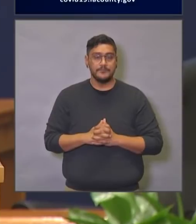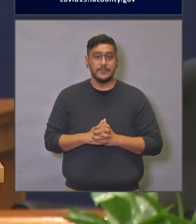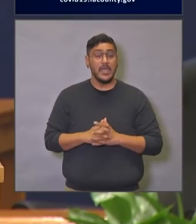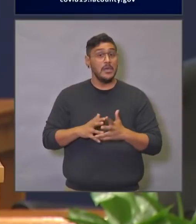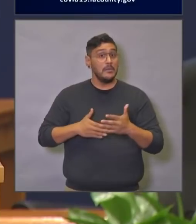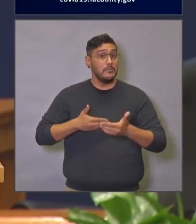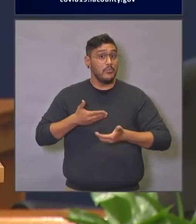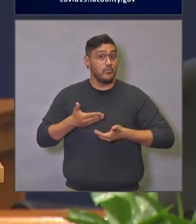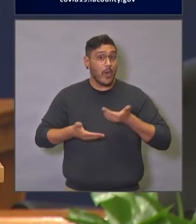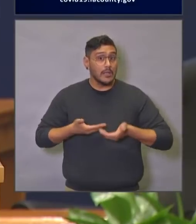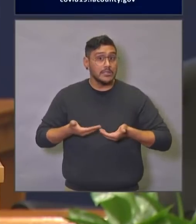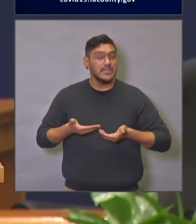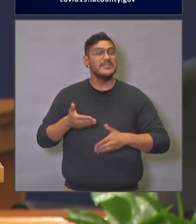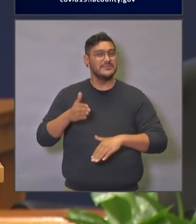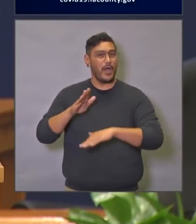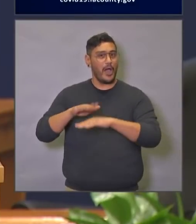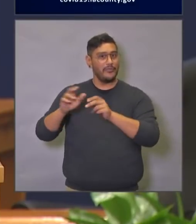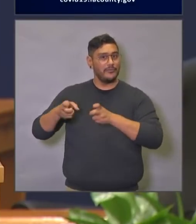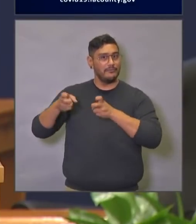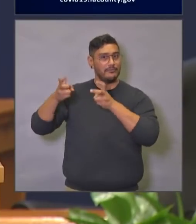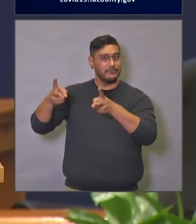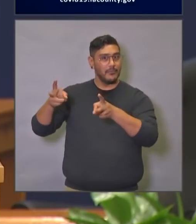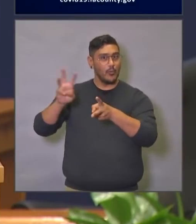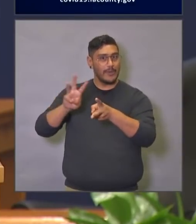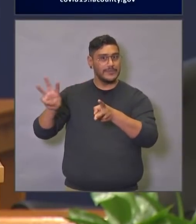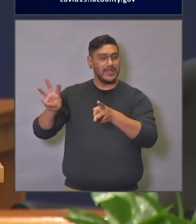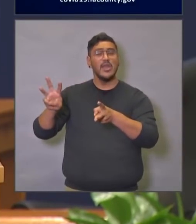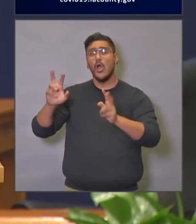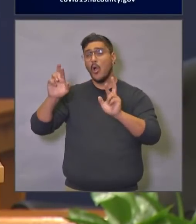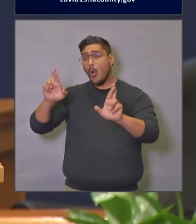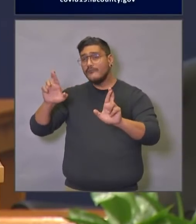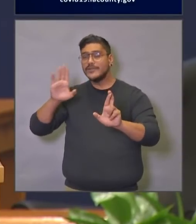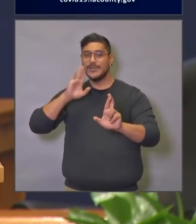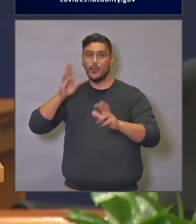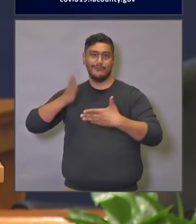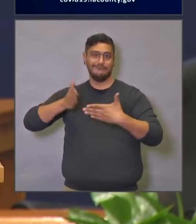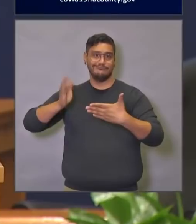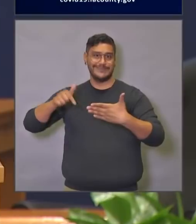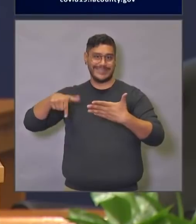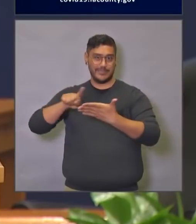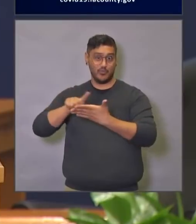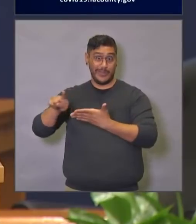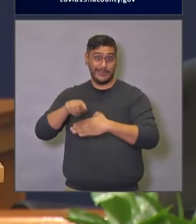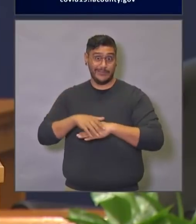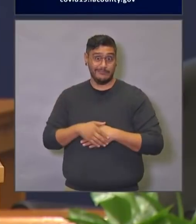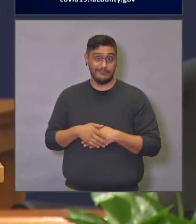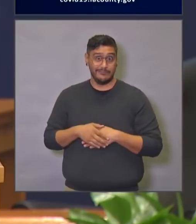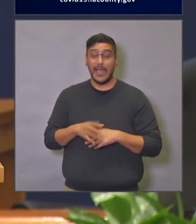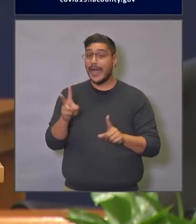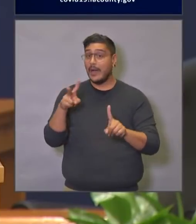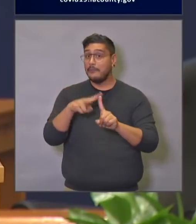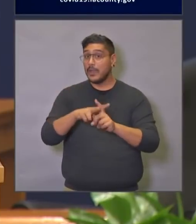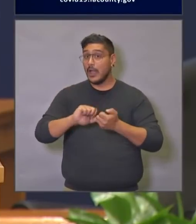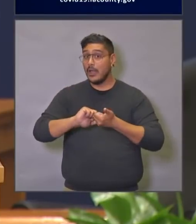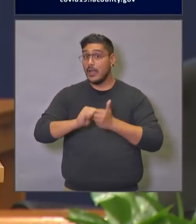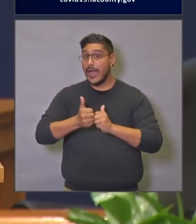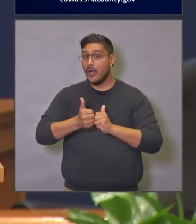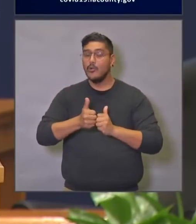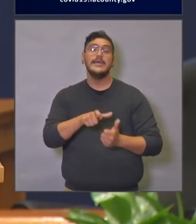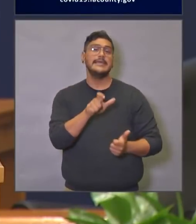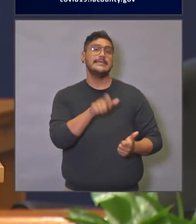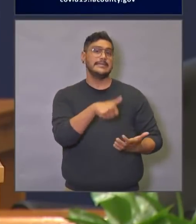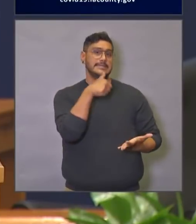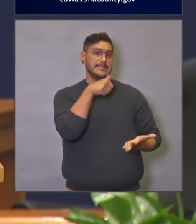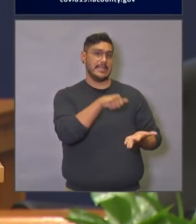proceso estará en nuestro sitio web y esperamos lanzarlo a fines de esta semana. Para aplicar necesitaremos una carta